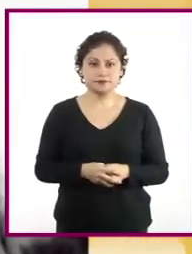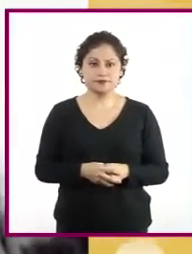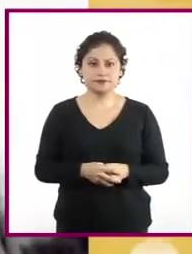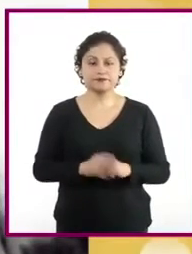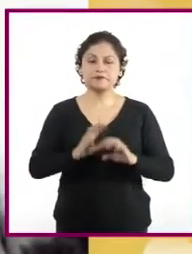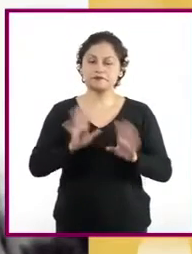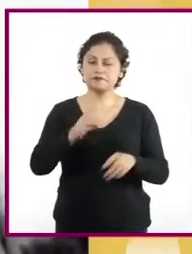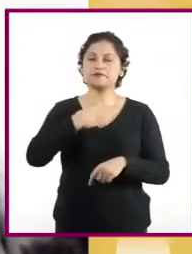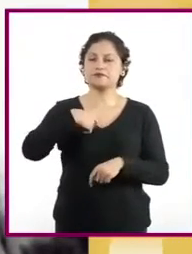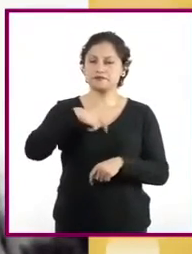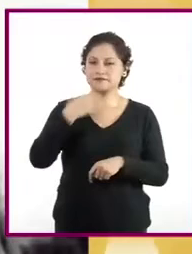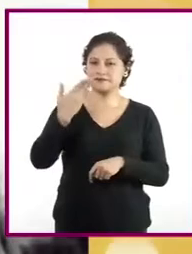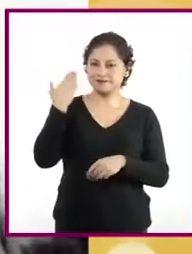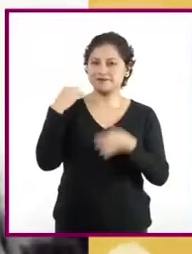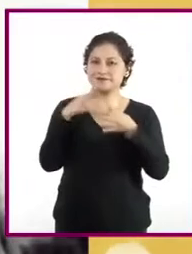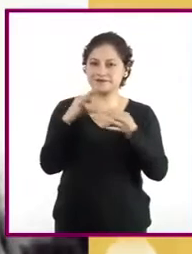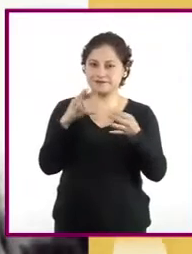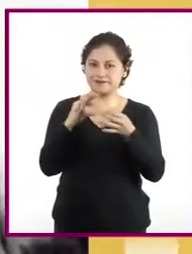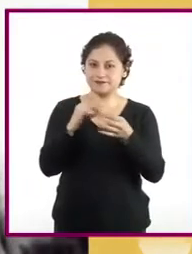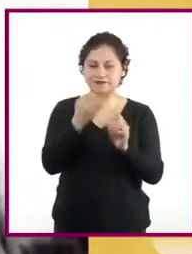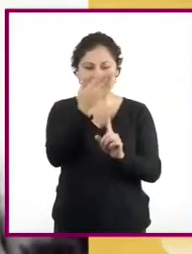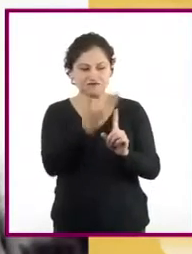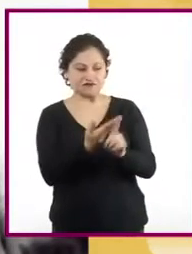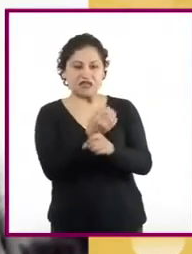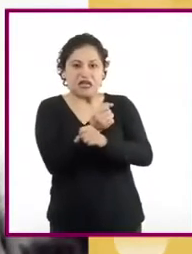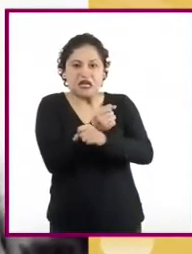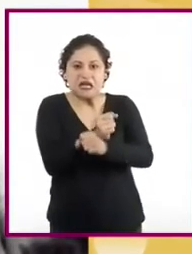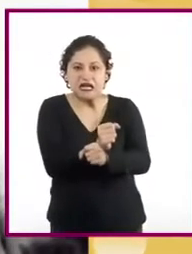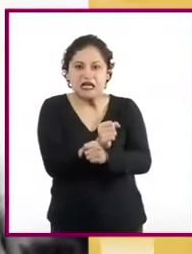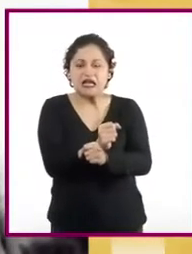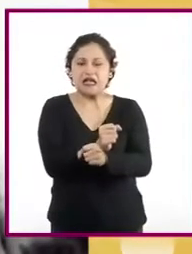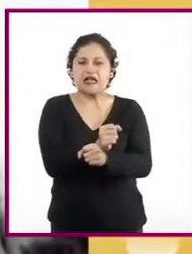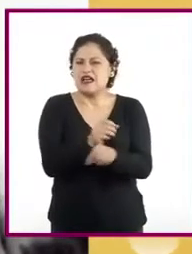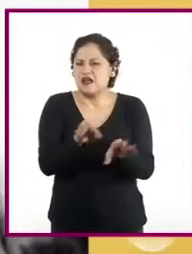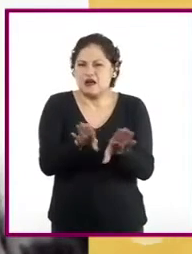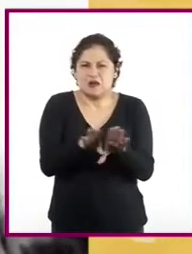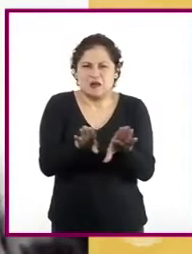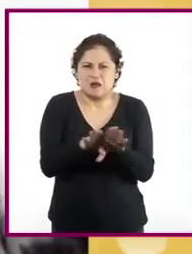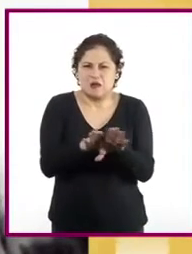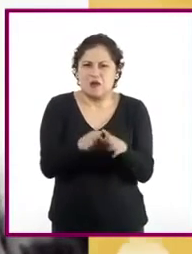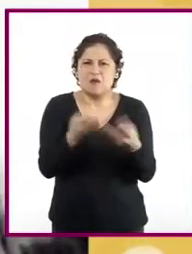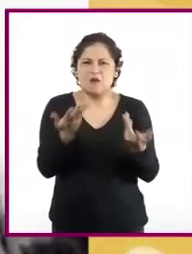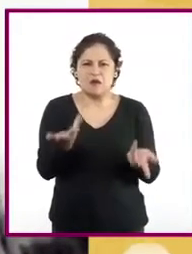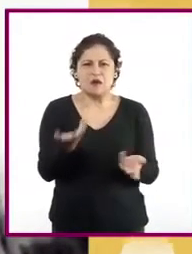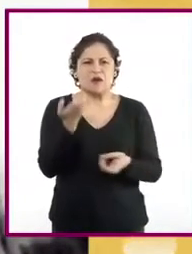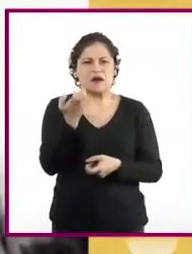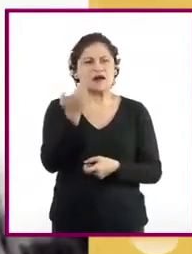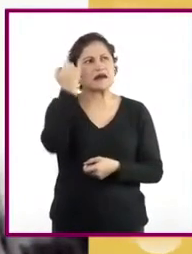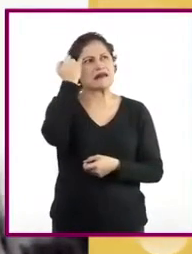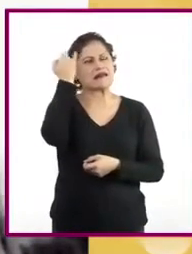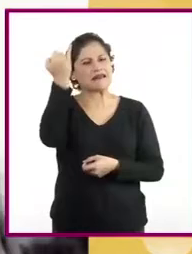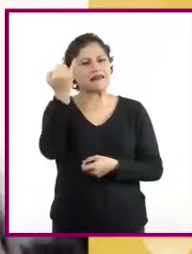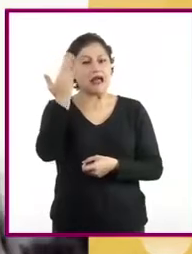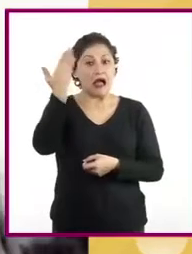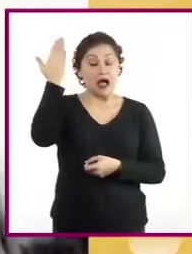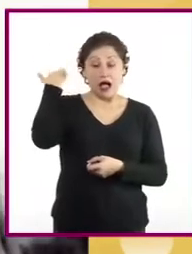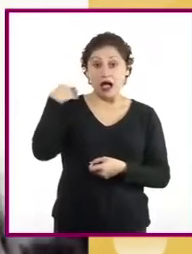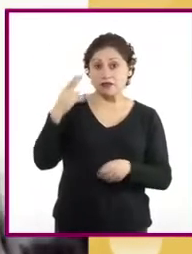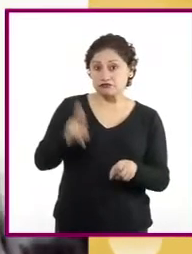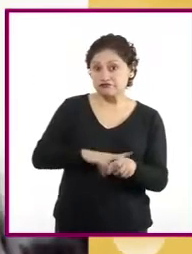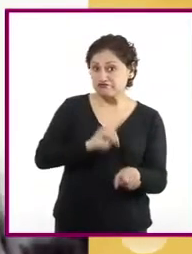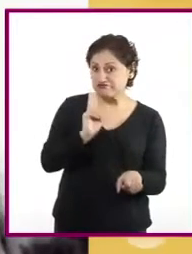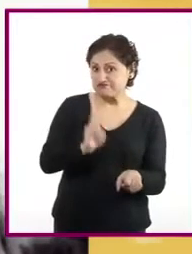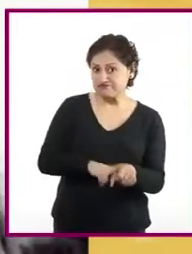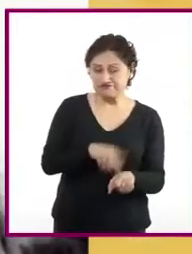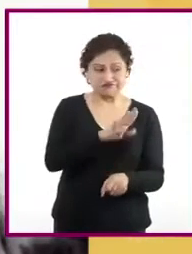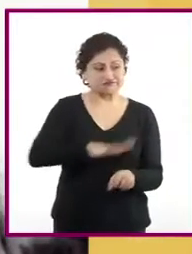Hemos mencionado que había esclavos, pero la idea de la existencia de la esclavitud y que ésta fuera tan natural como la vida misma